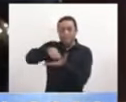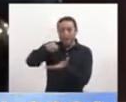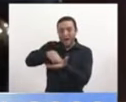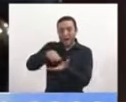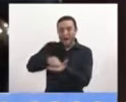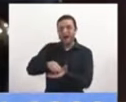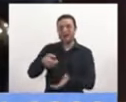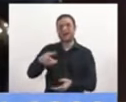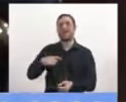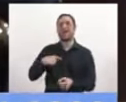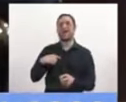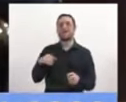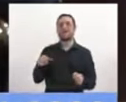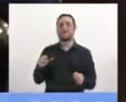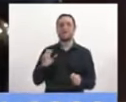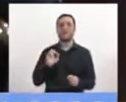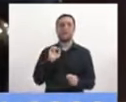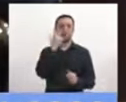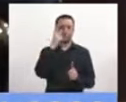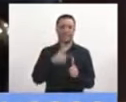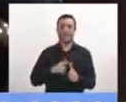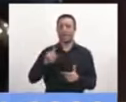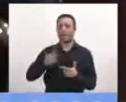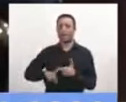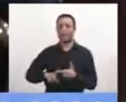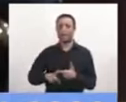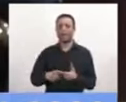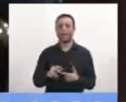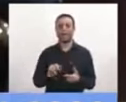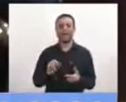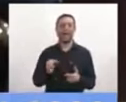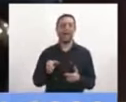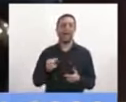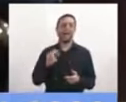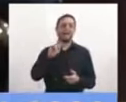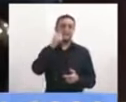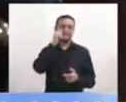eso. Eso es lo que se hizo. Entonces,